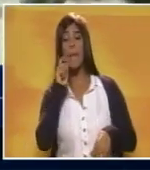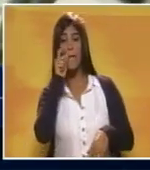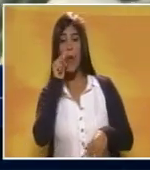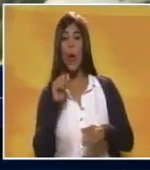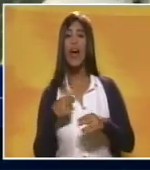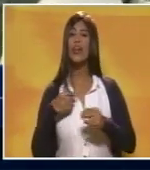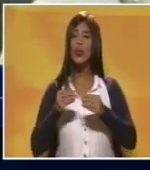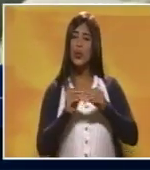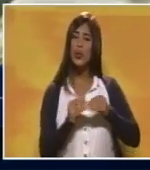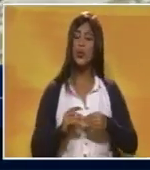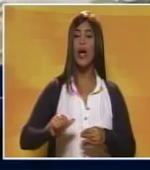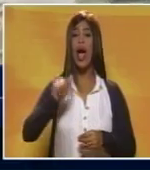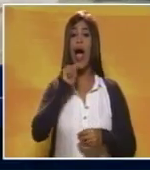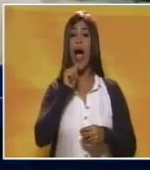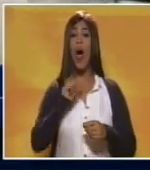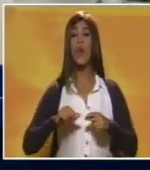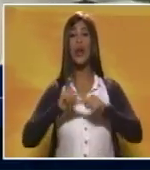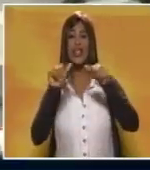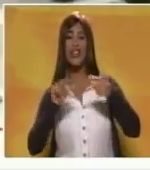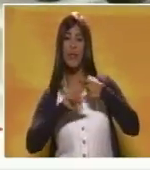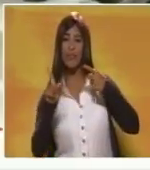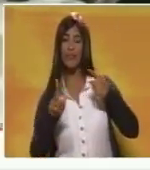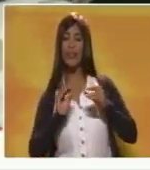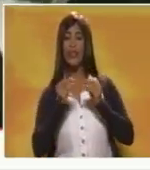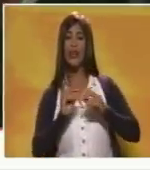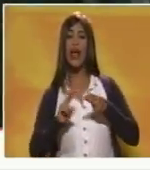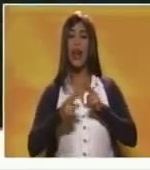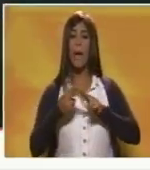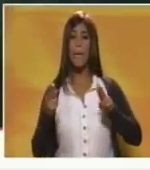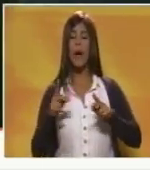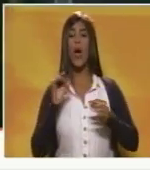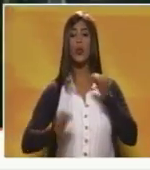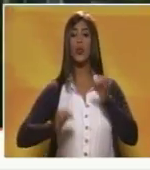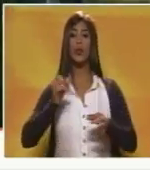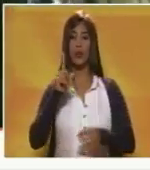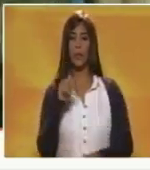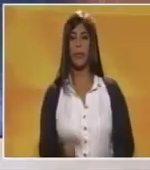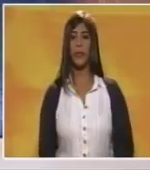saneamiento del agua, la energía, la producción, la paz y la justicia.